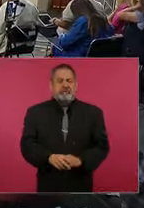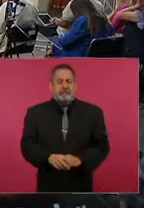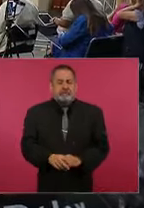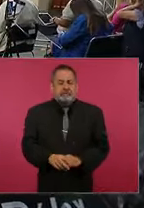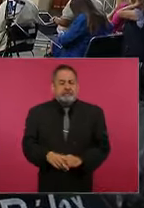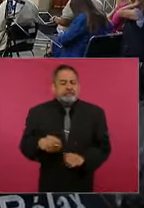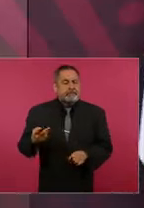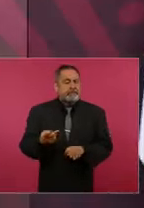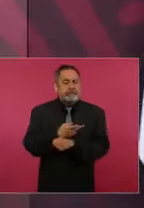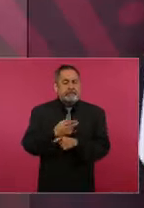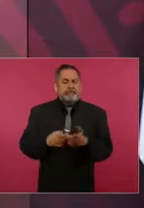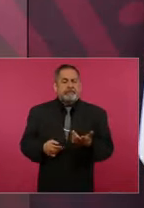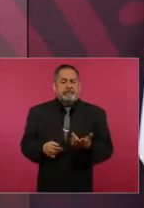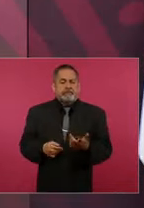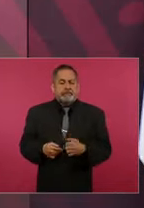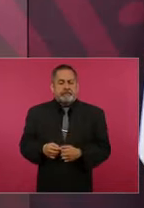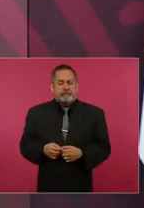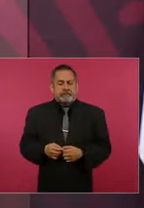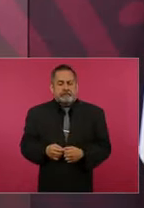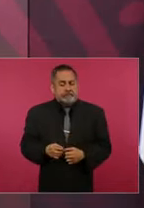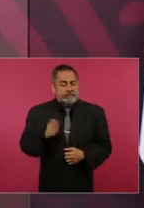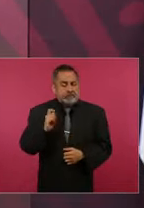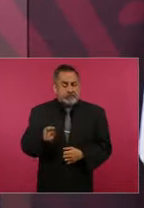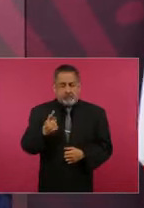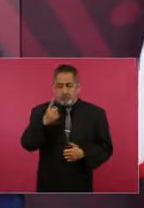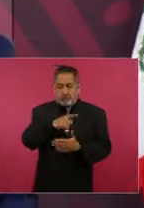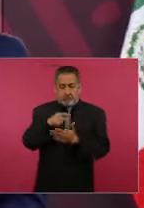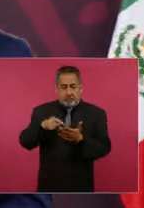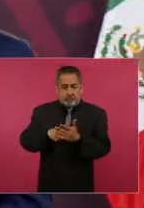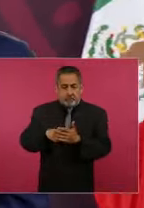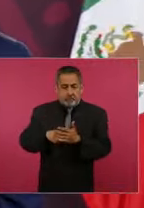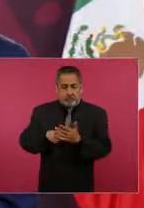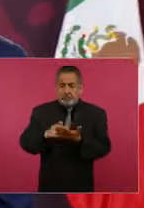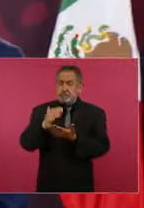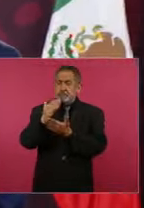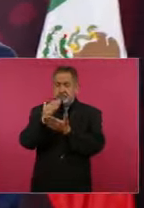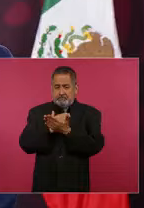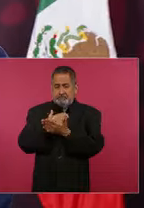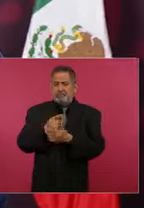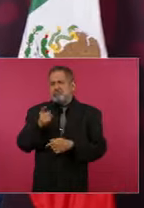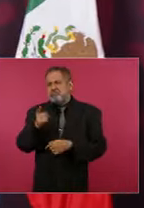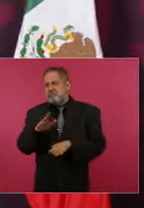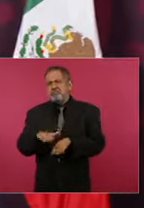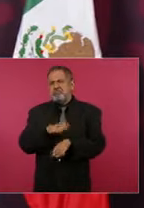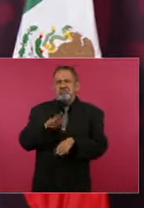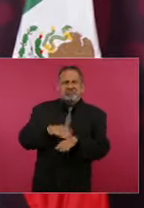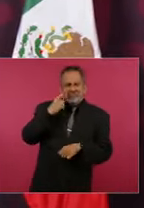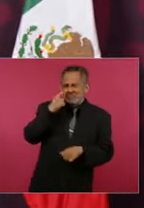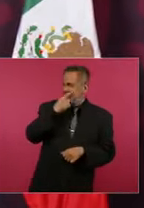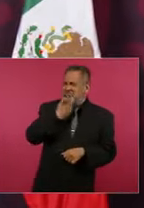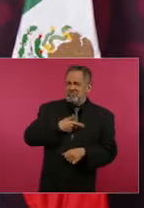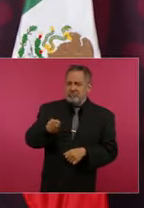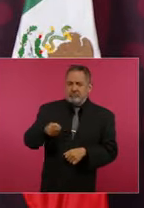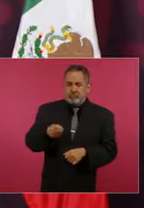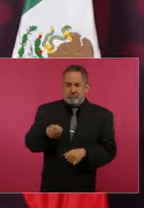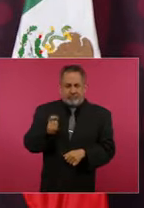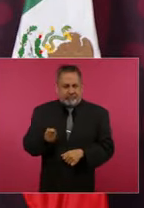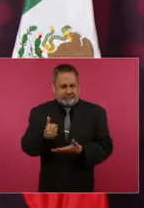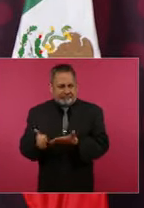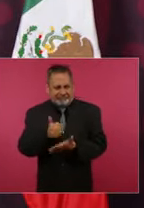y resulta que uno de los lugares donde tengo menos aprobación es la Ciudad de